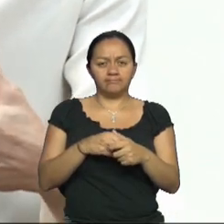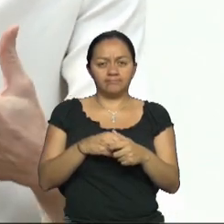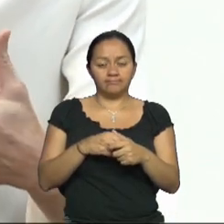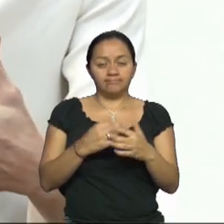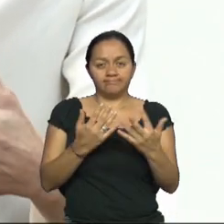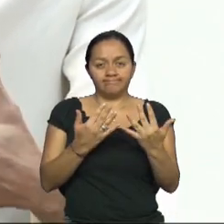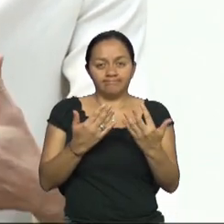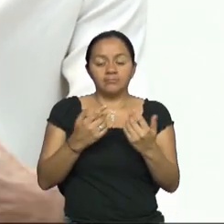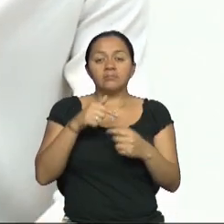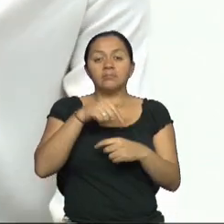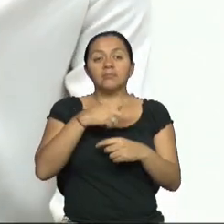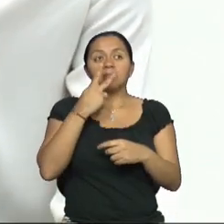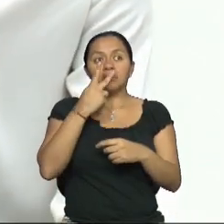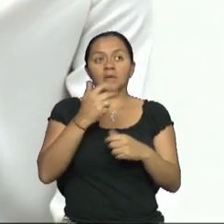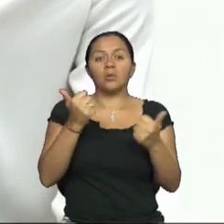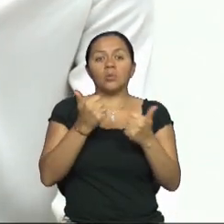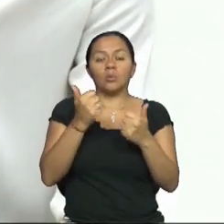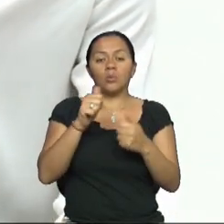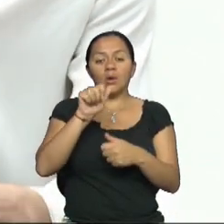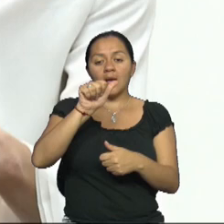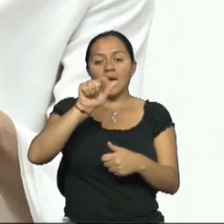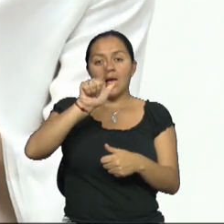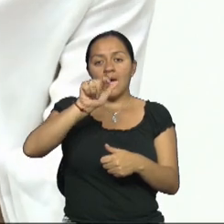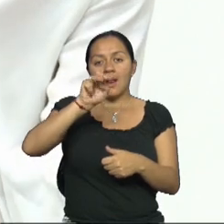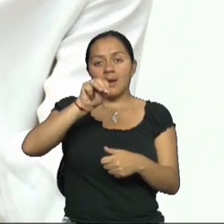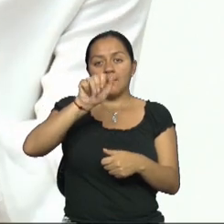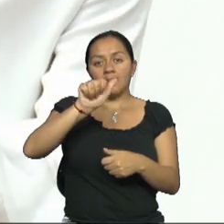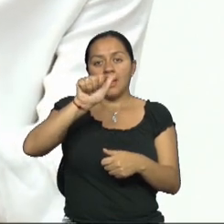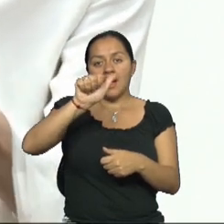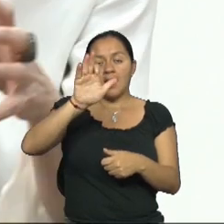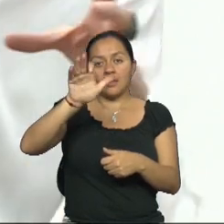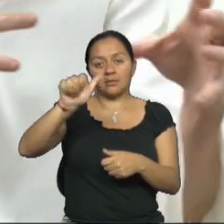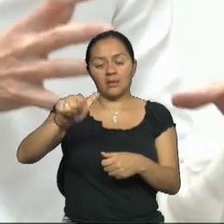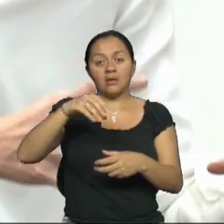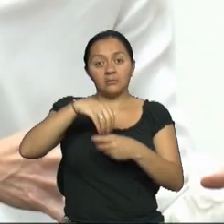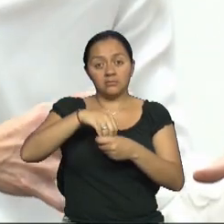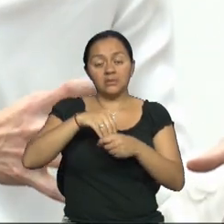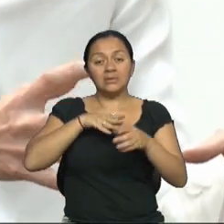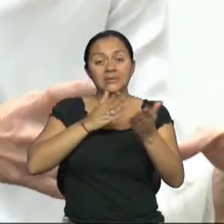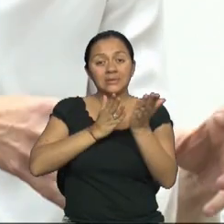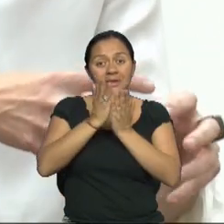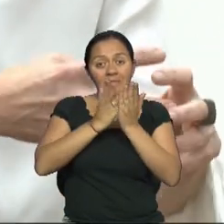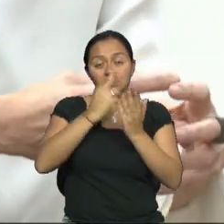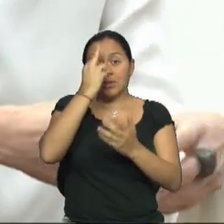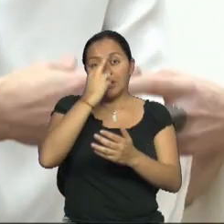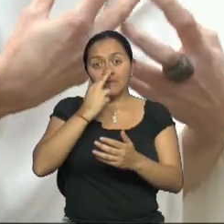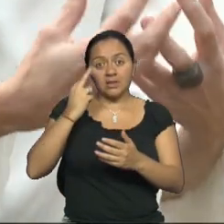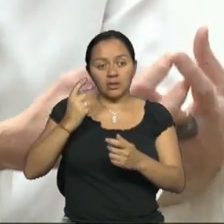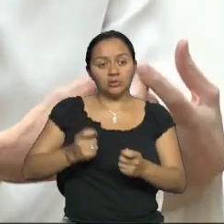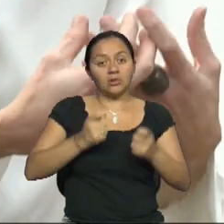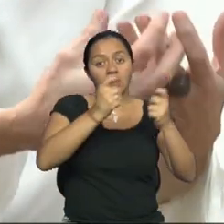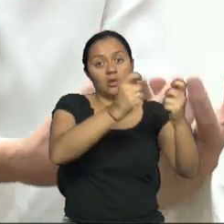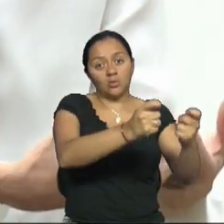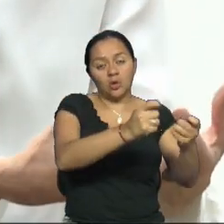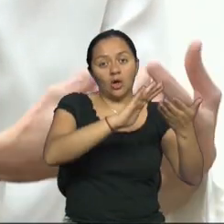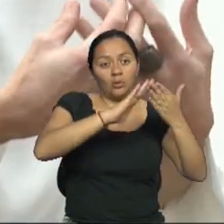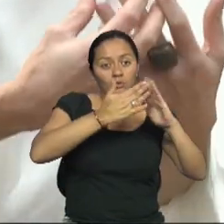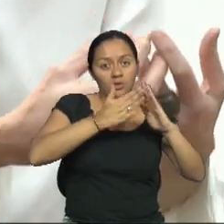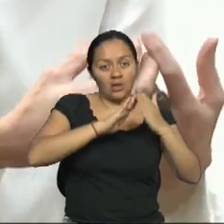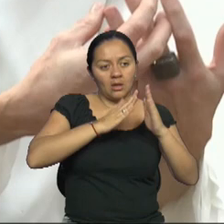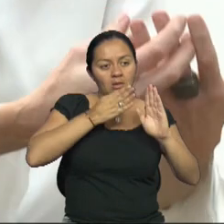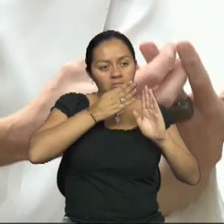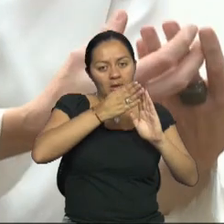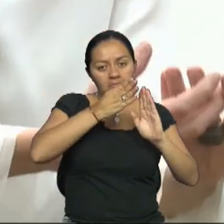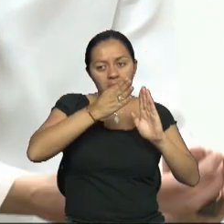Se originó el ALMA ATA, en que los servicios de rehabilitación se llevaban a la comunidad, fue cuando se empezó a hablar